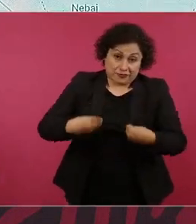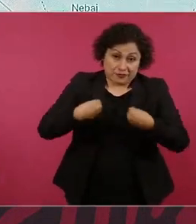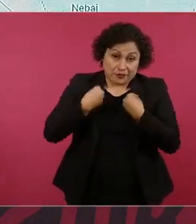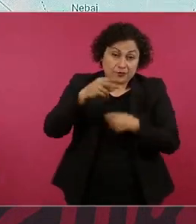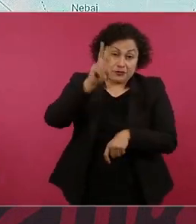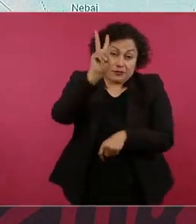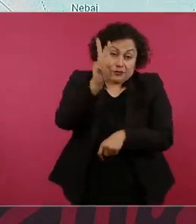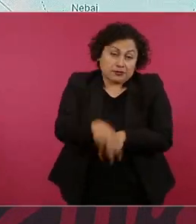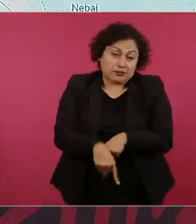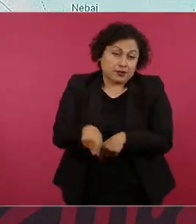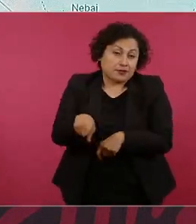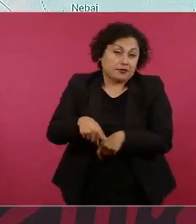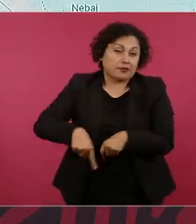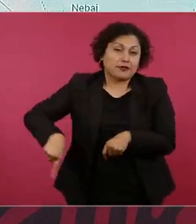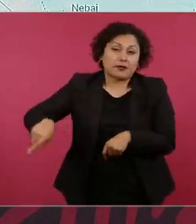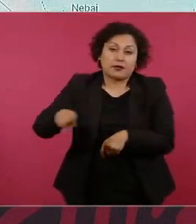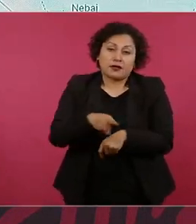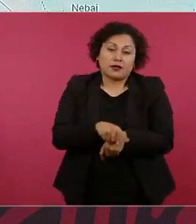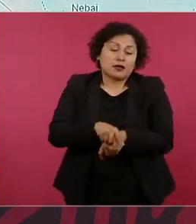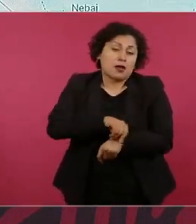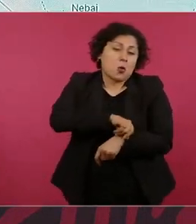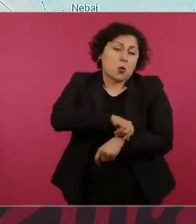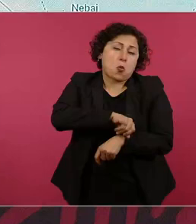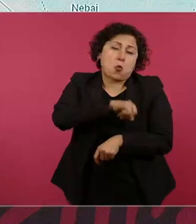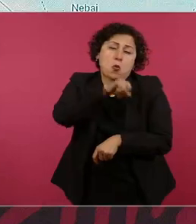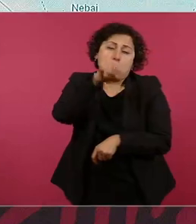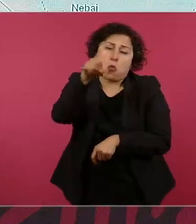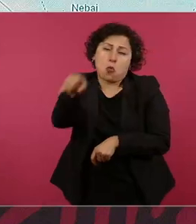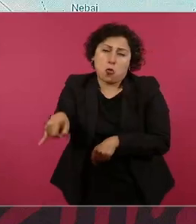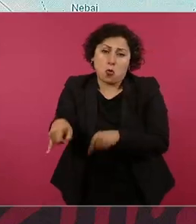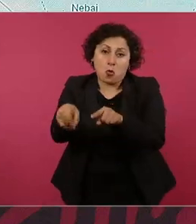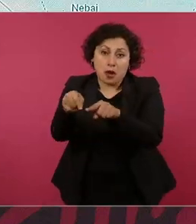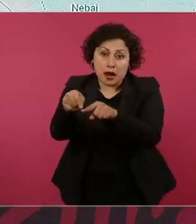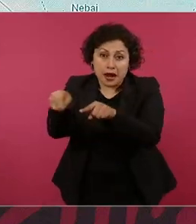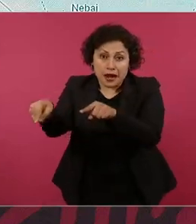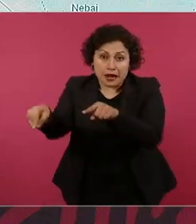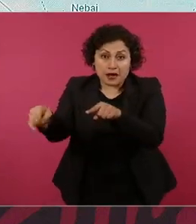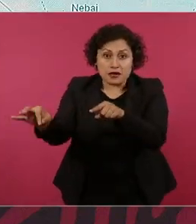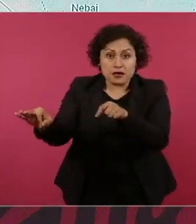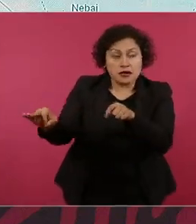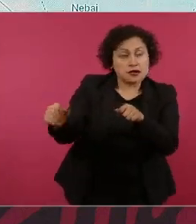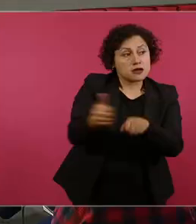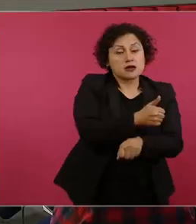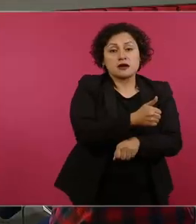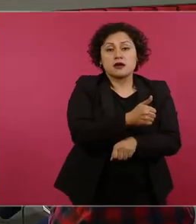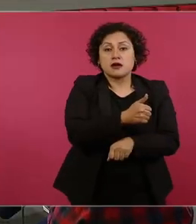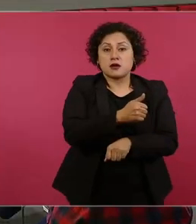marginada para ir a tuxla pues tiene esto como